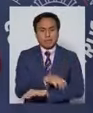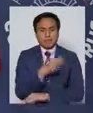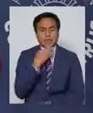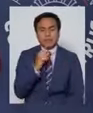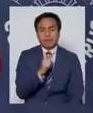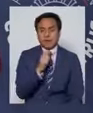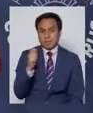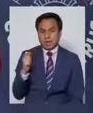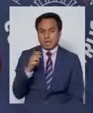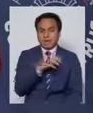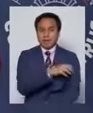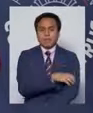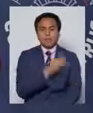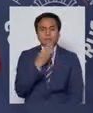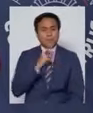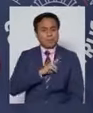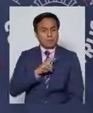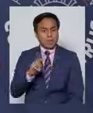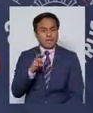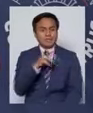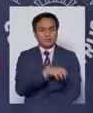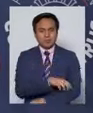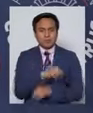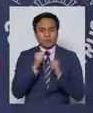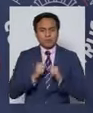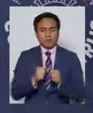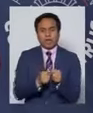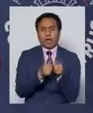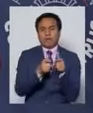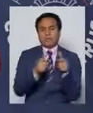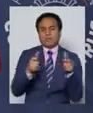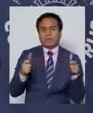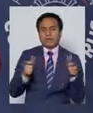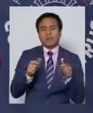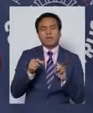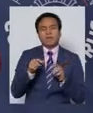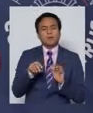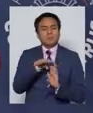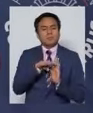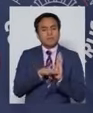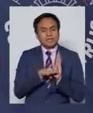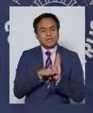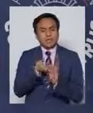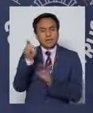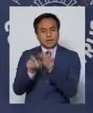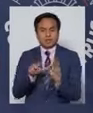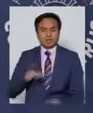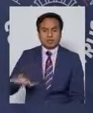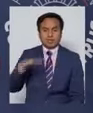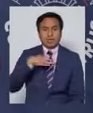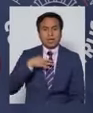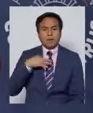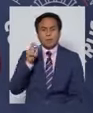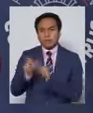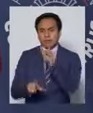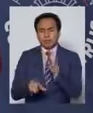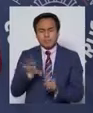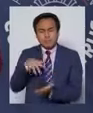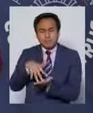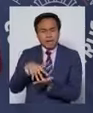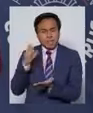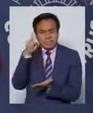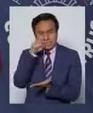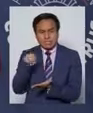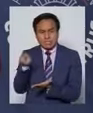Tarapacá y en la región de Valparaíso, para poder seguir aumentando esta política y que la ciudadanía, las personas, sobre todo las más